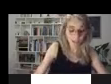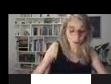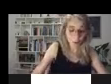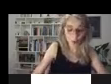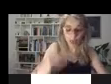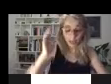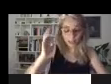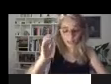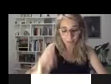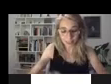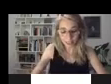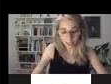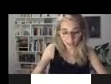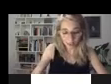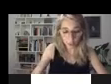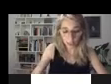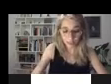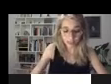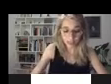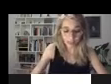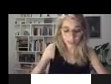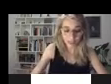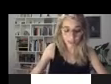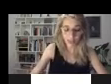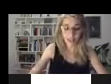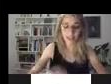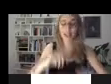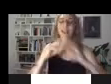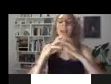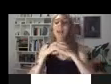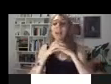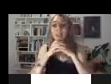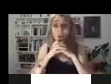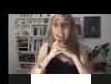Ruel, que ha sido un gran, gran mecenas y un gran, gran